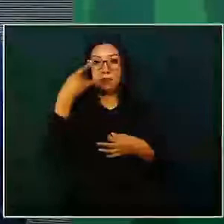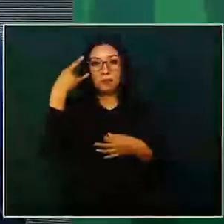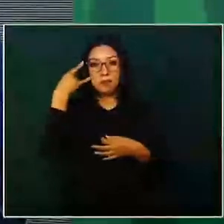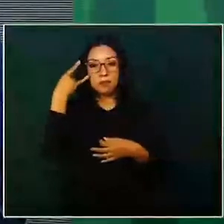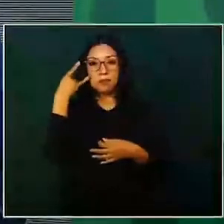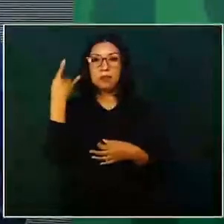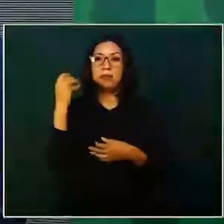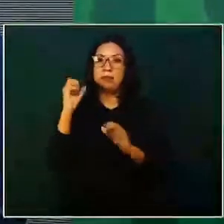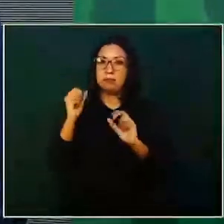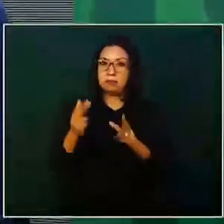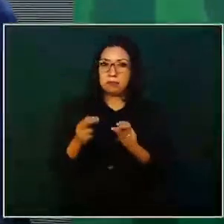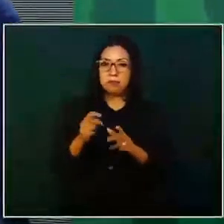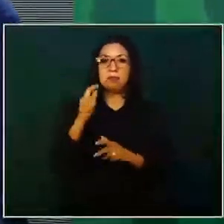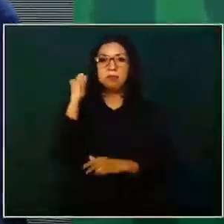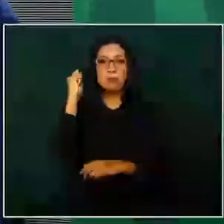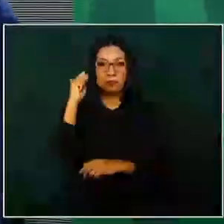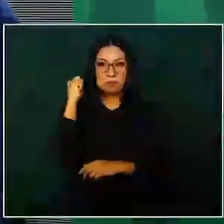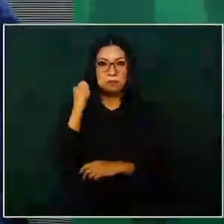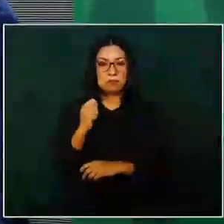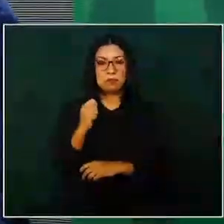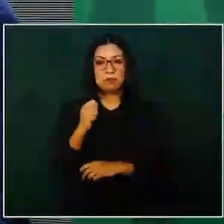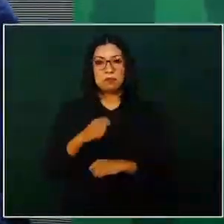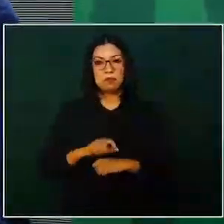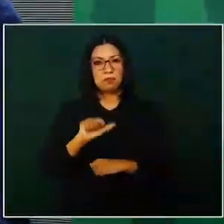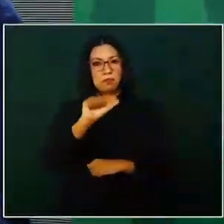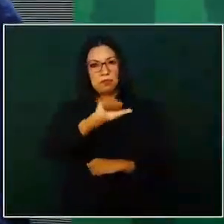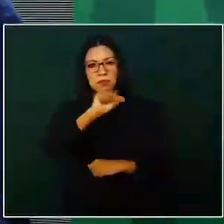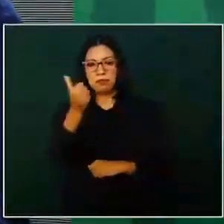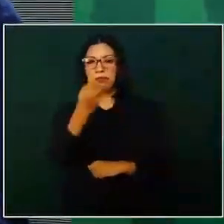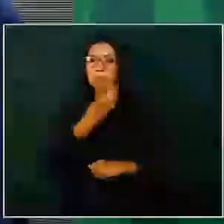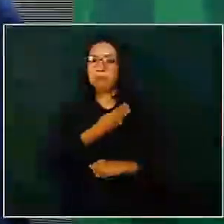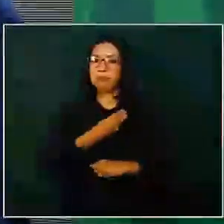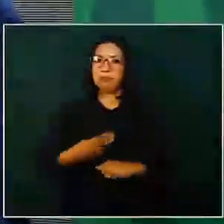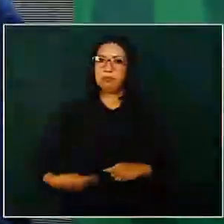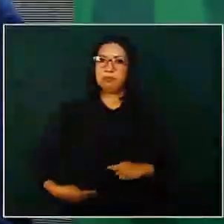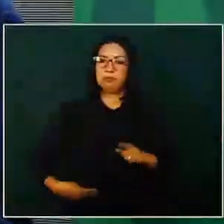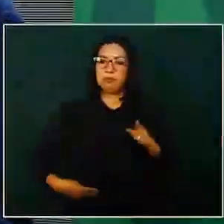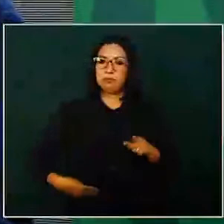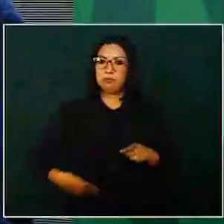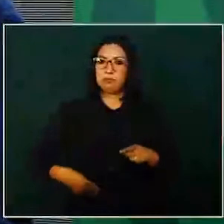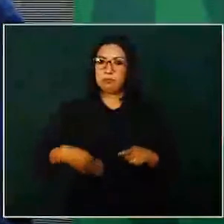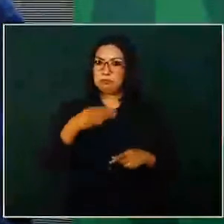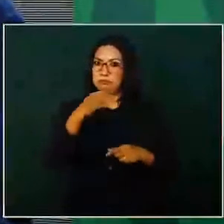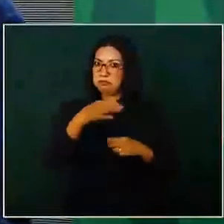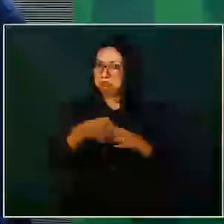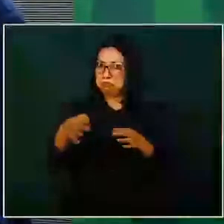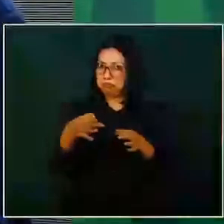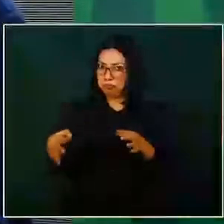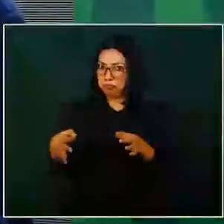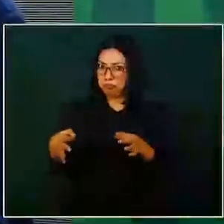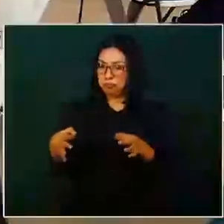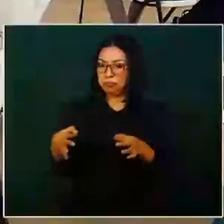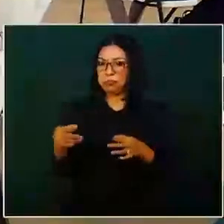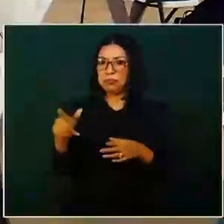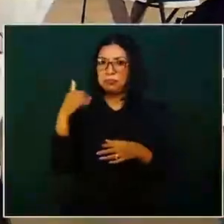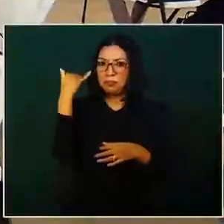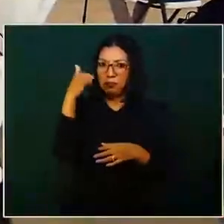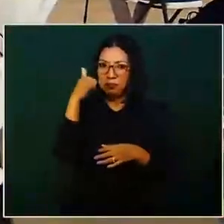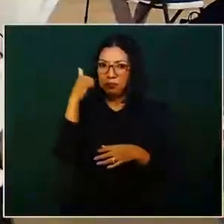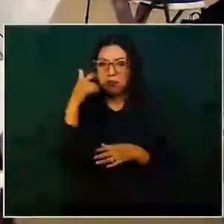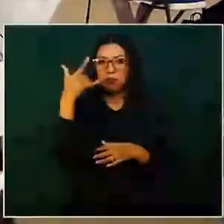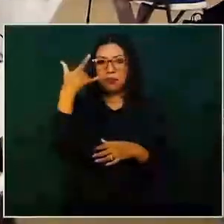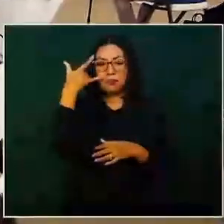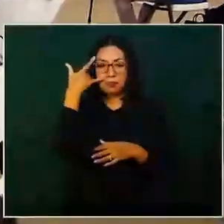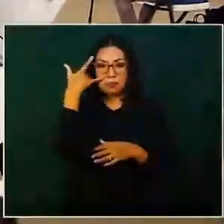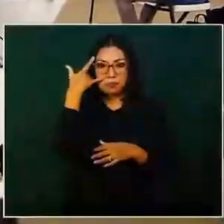riqueza cultural característica de esa zona del territorio mexicano que comprende los estados de Campeche, Chiapas, Quintana Roo, Tabasco